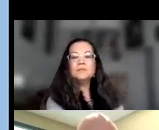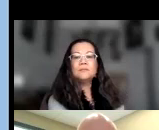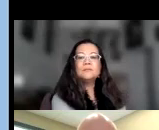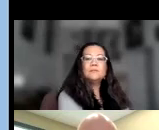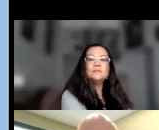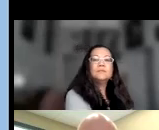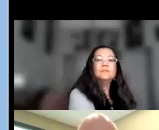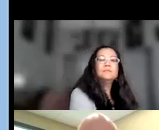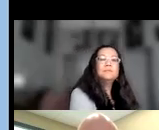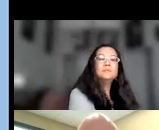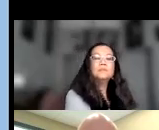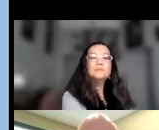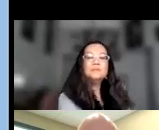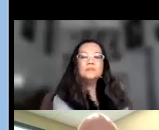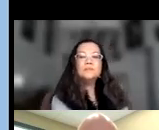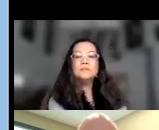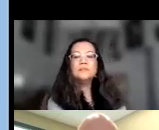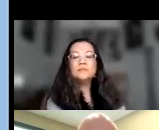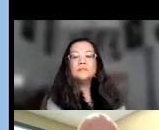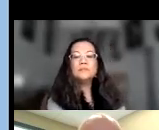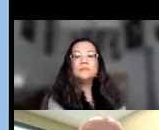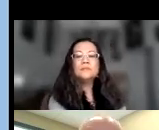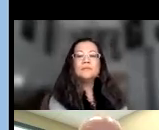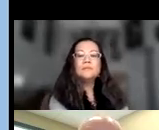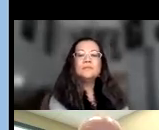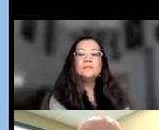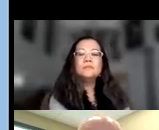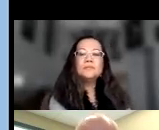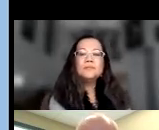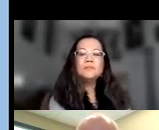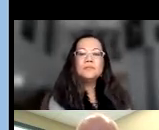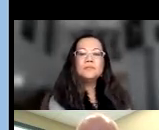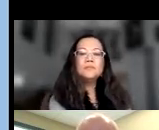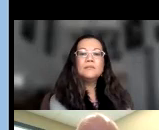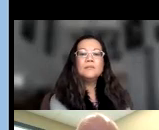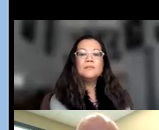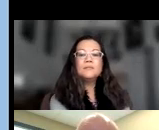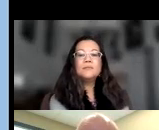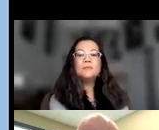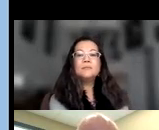también mayor alcance a los socios de la comunidad.